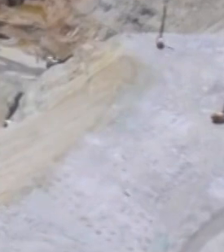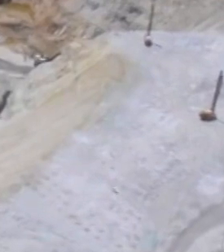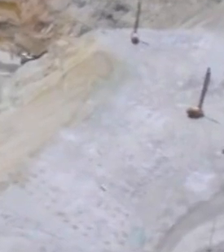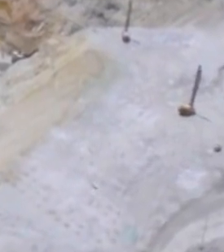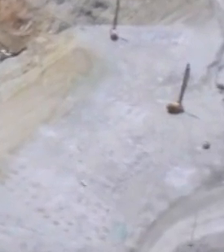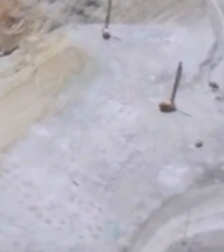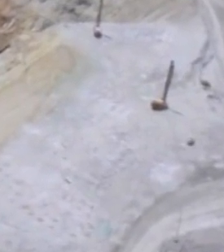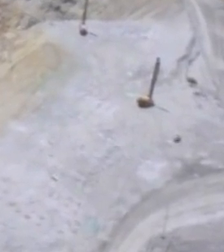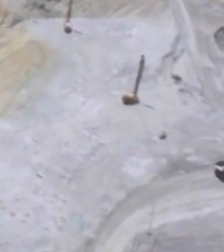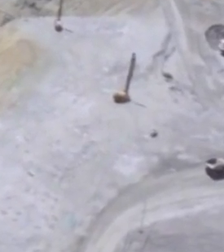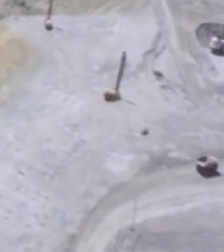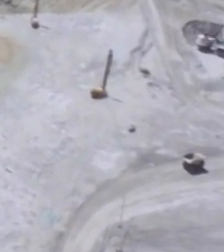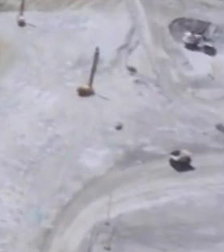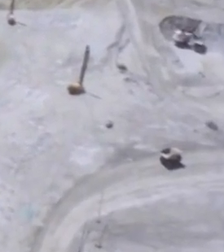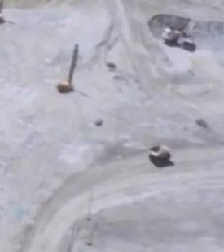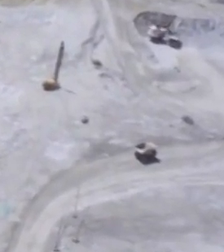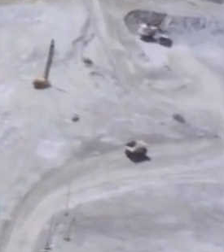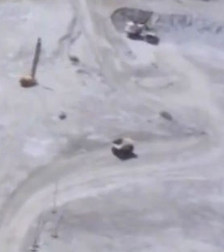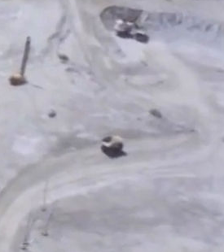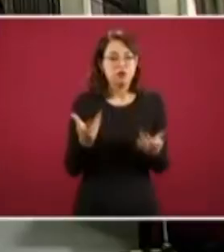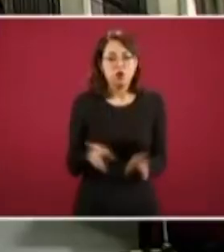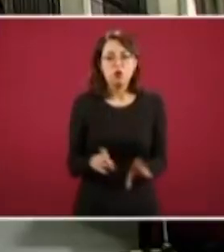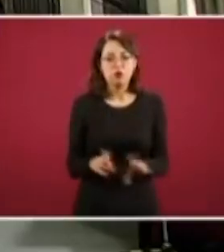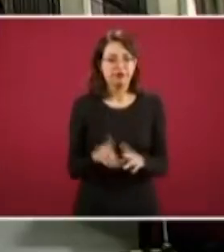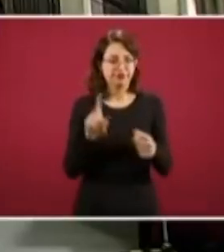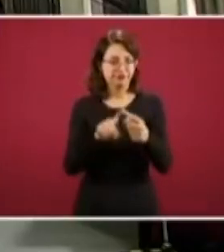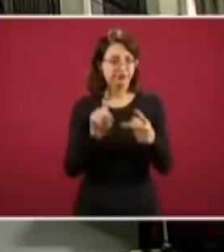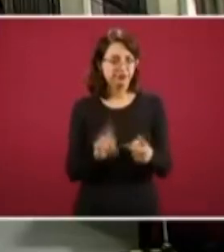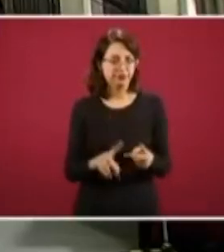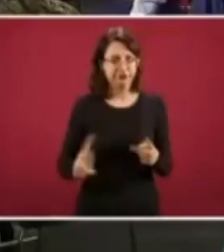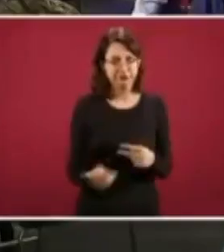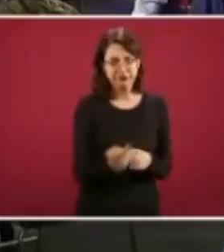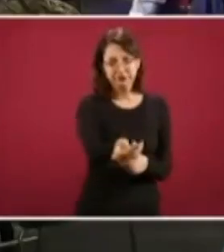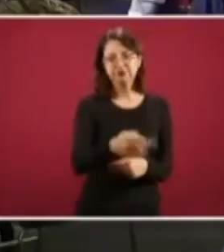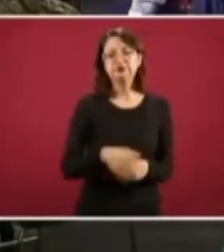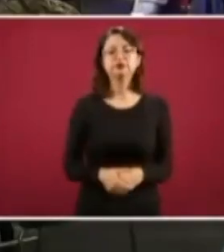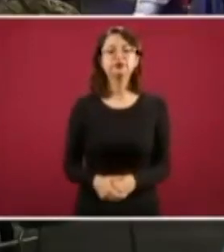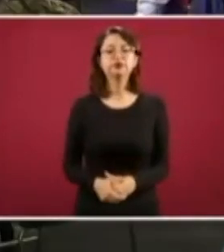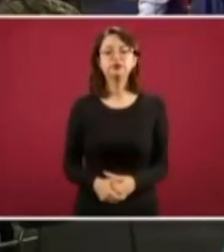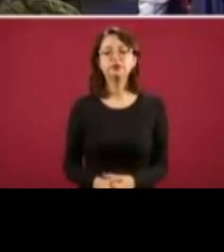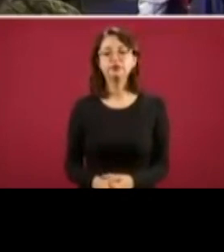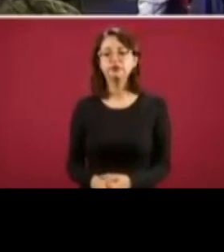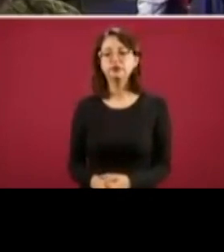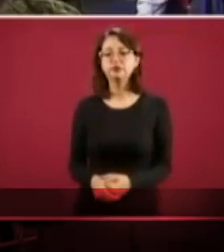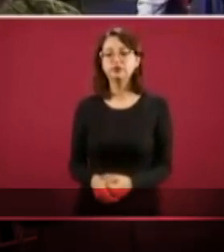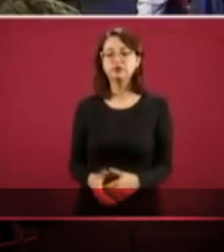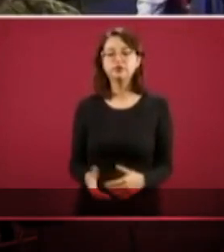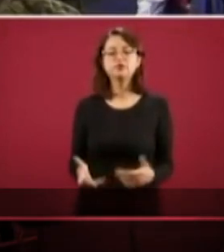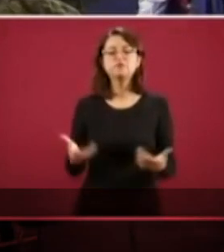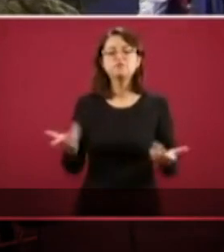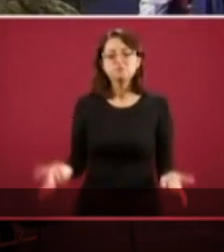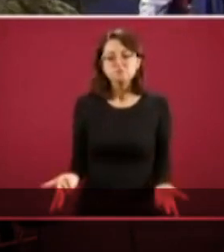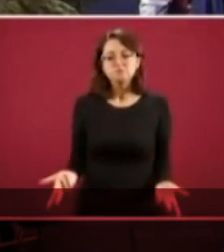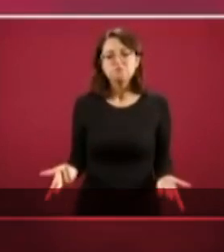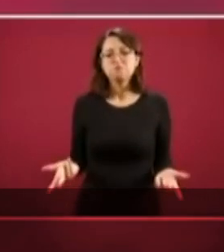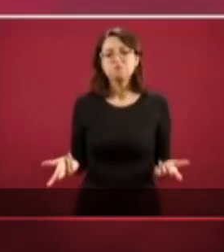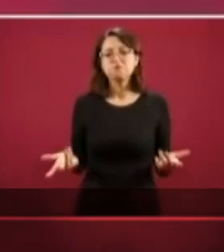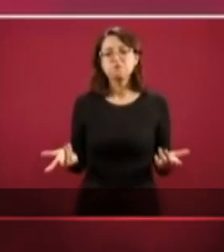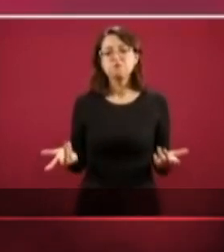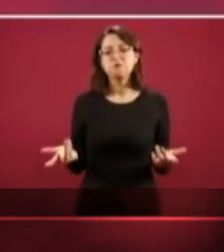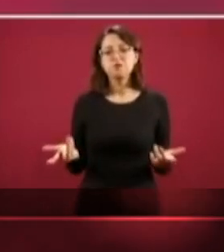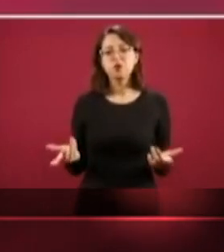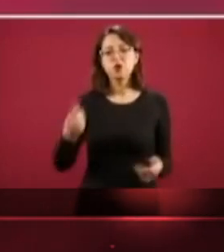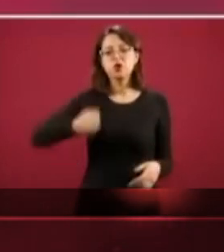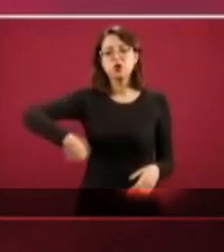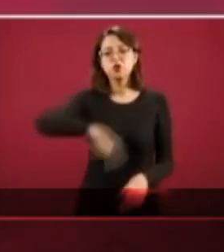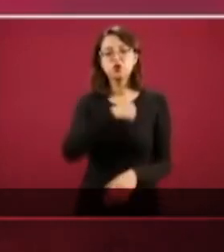panorama no parece alentador. Mire, en general, nosotros tenemos que